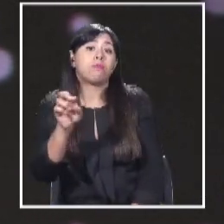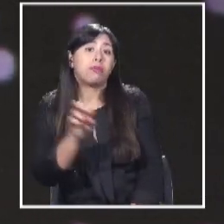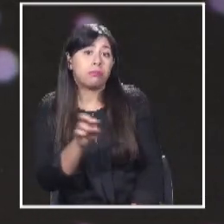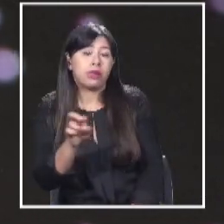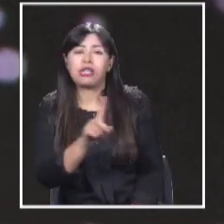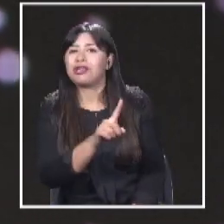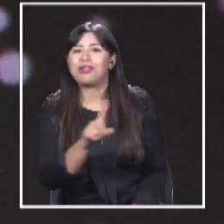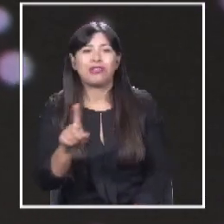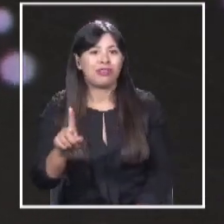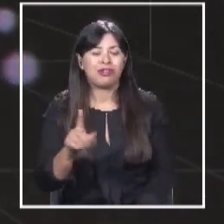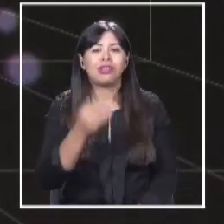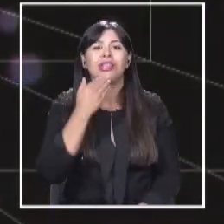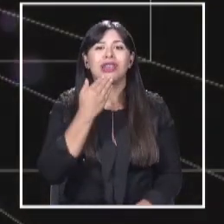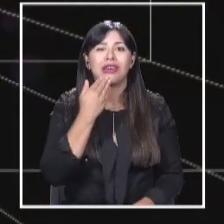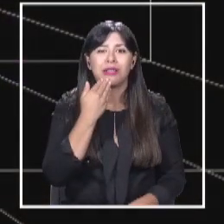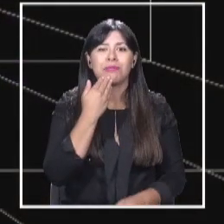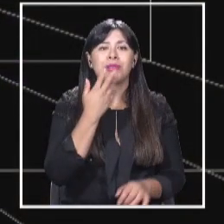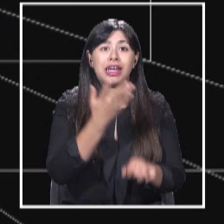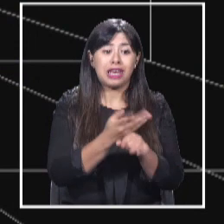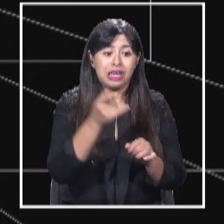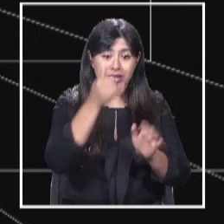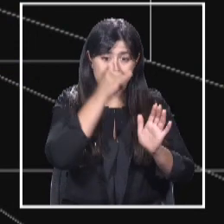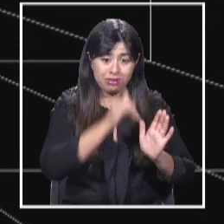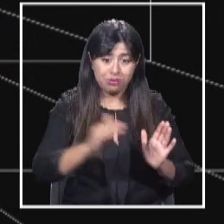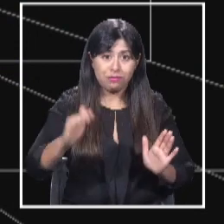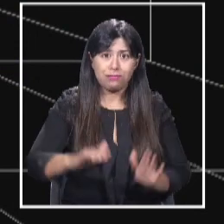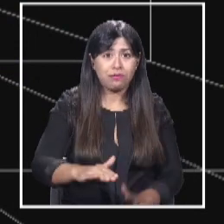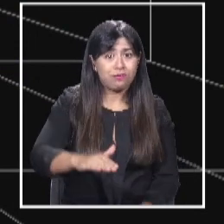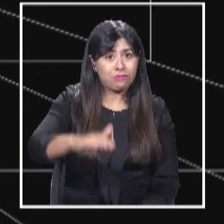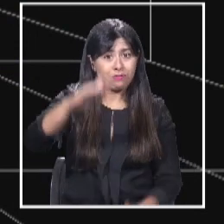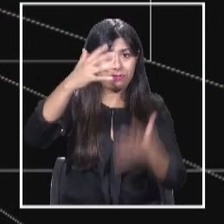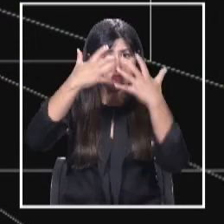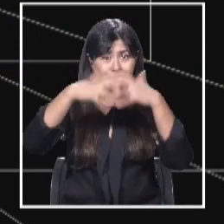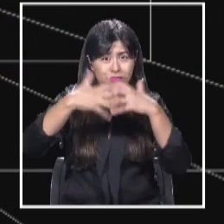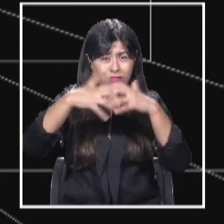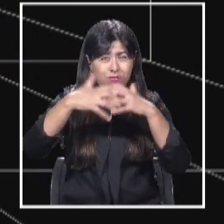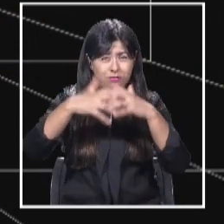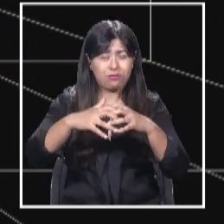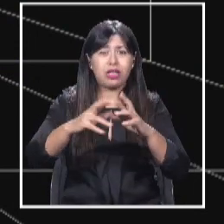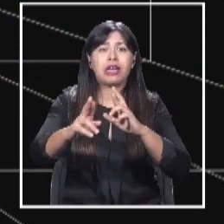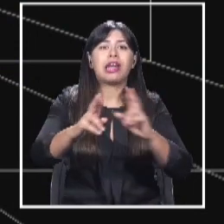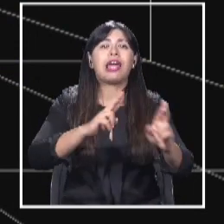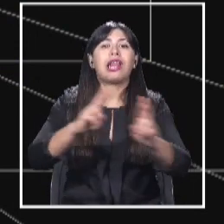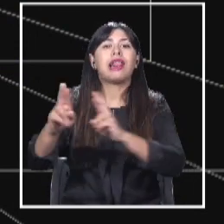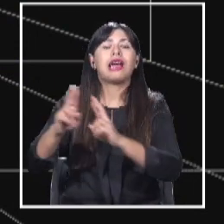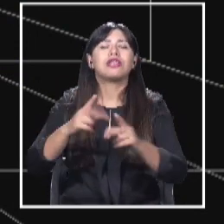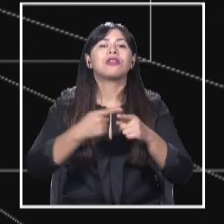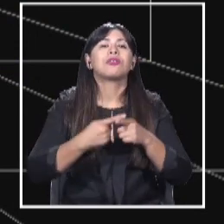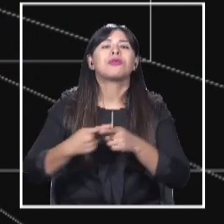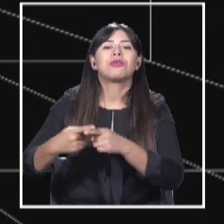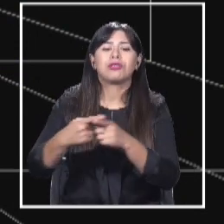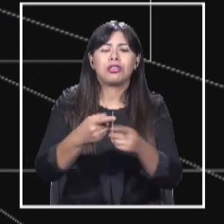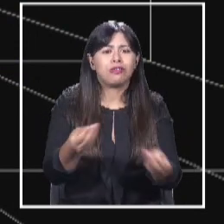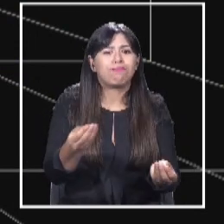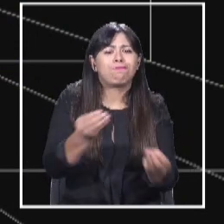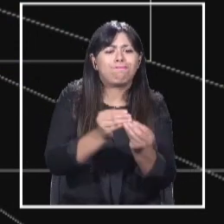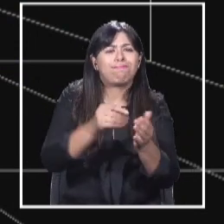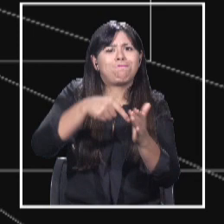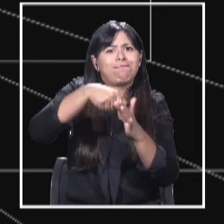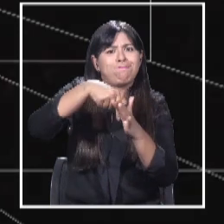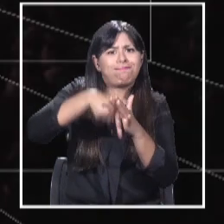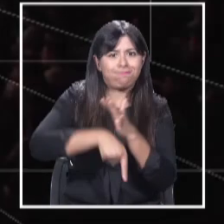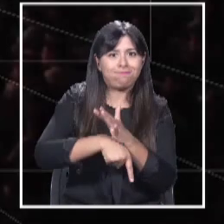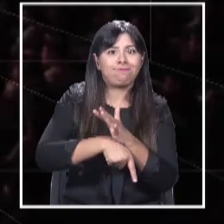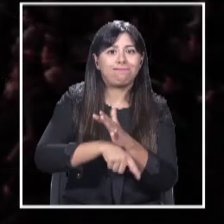progenitores, sino que ya se establece en ese periodo de crecimiento cerebral una serie de relaciones sociales más complejas.